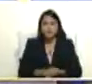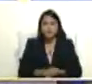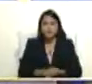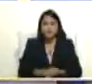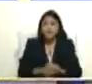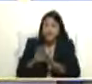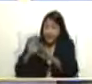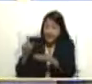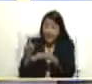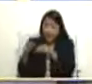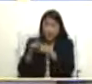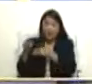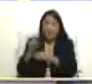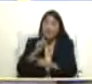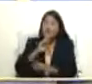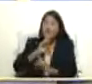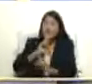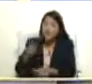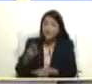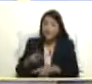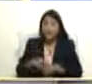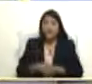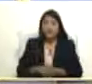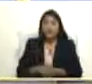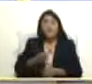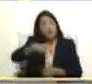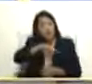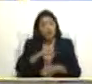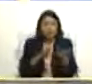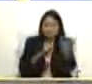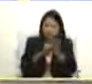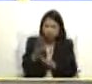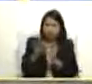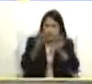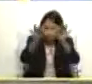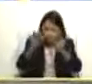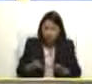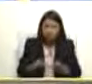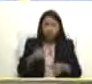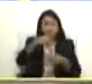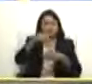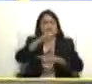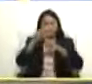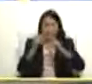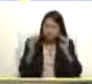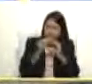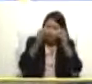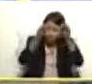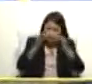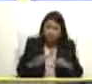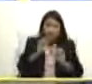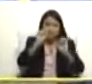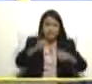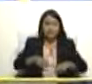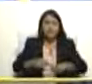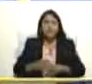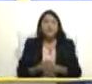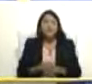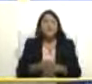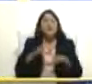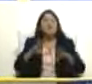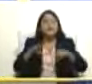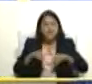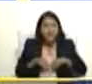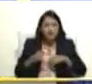no los intereses de Venezuela. Nosotros lo que vamos es para adelante. Este referéndum es vinculante y acato el mandato del pueblo.